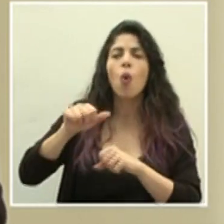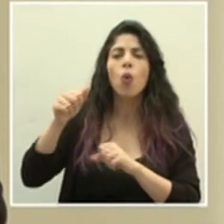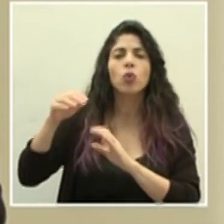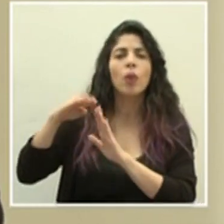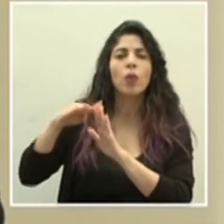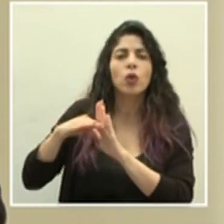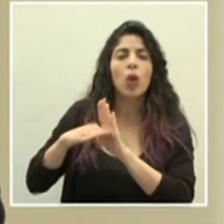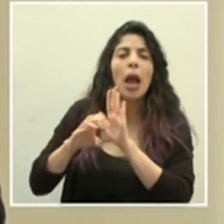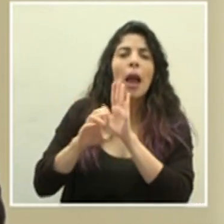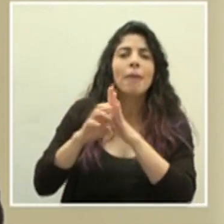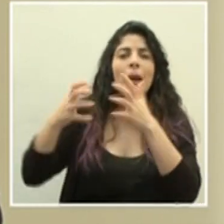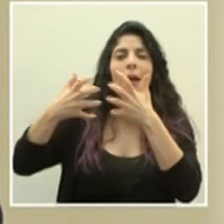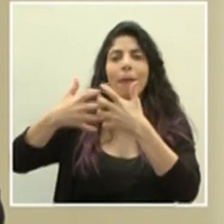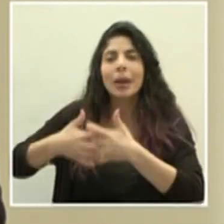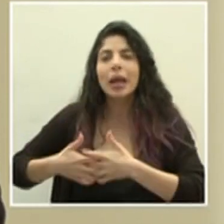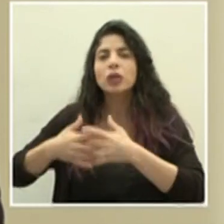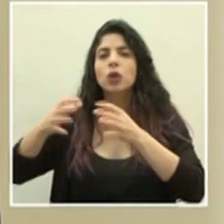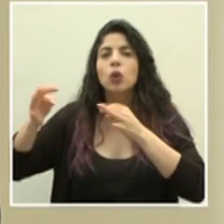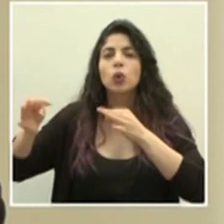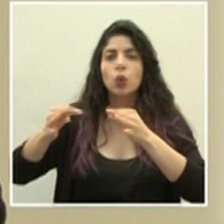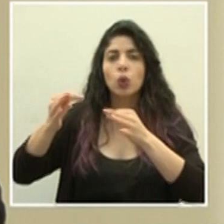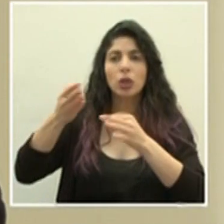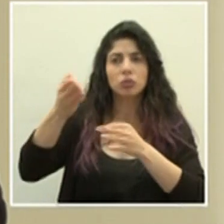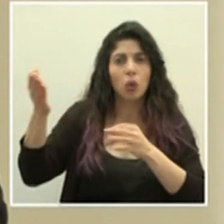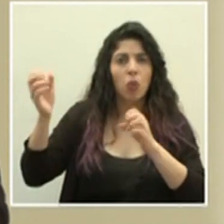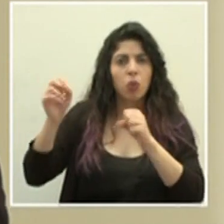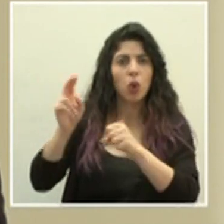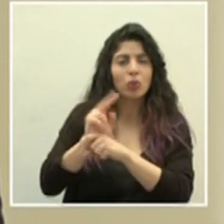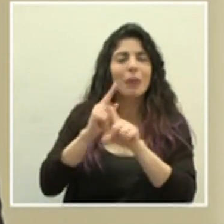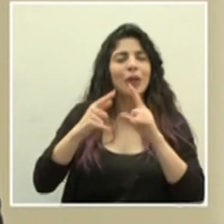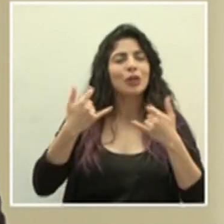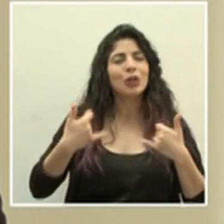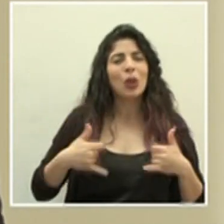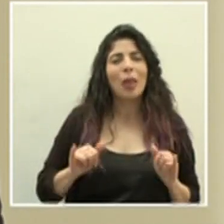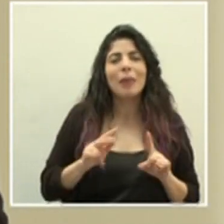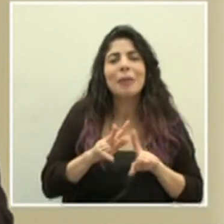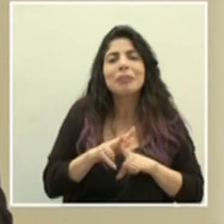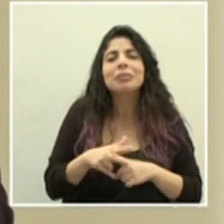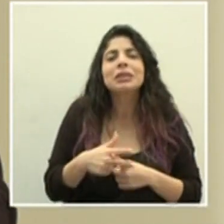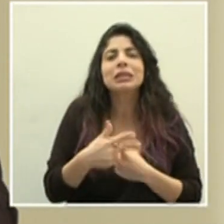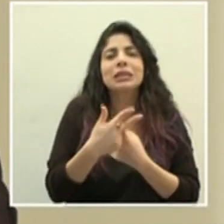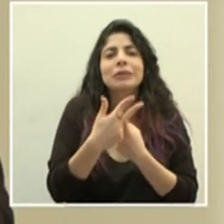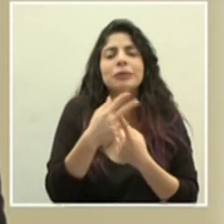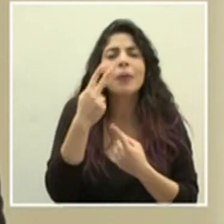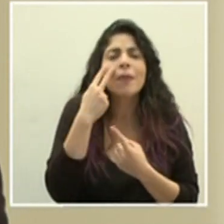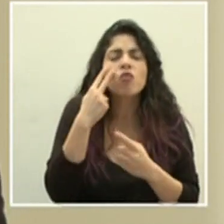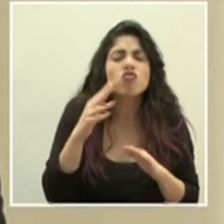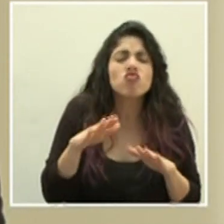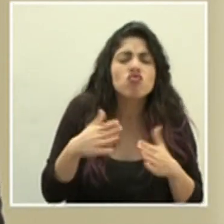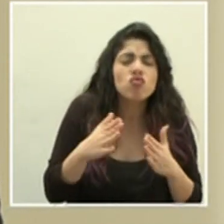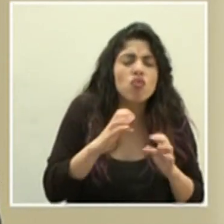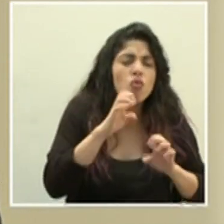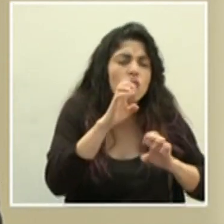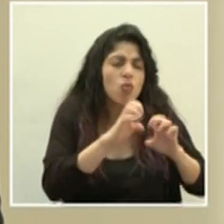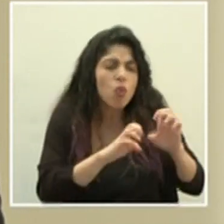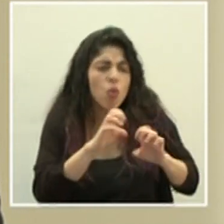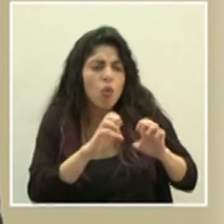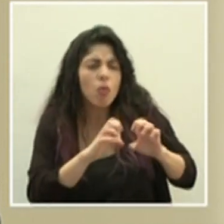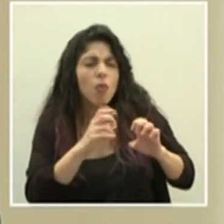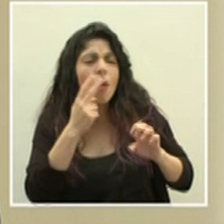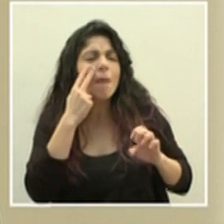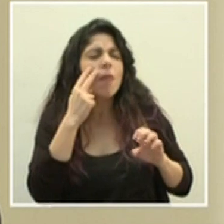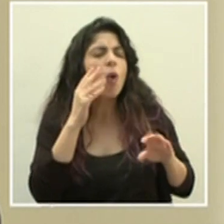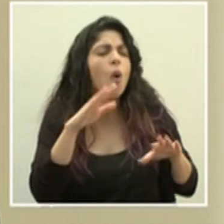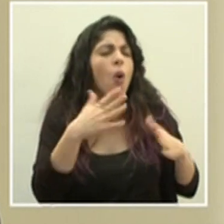a nivel empresarial, a nivel de turismo, pero eso estamos todavía en la fase inicial de ver cómo nos va con la valoración, con las pruebas usadas,